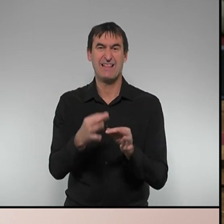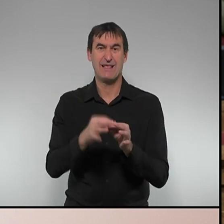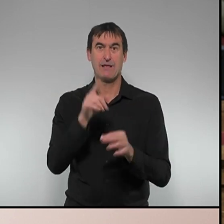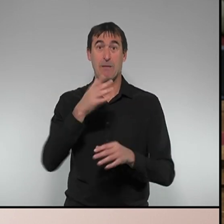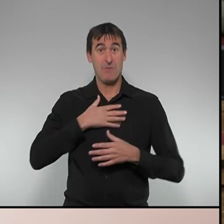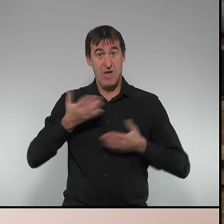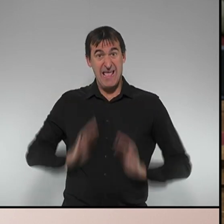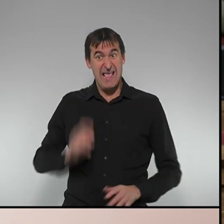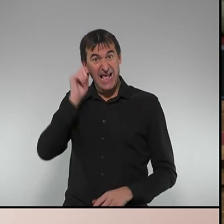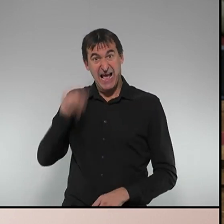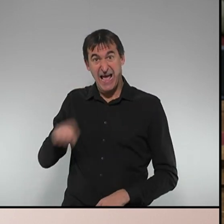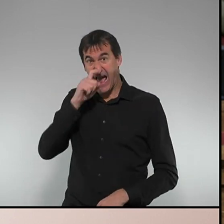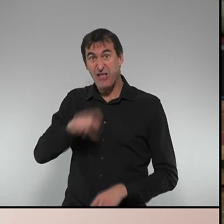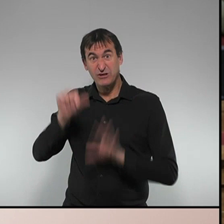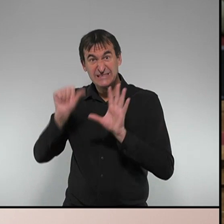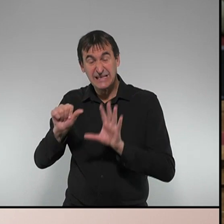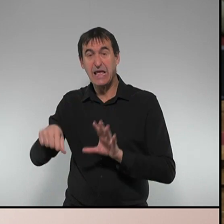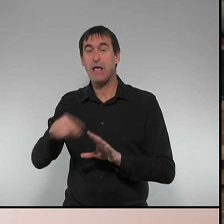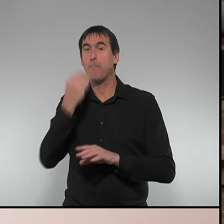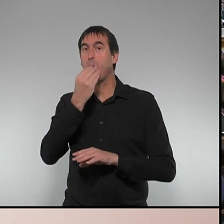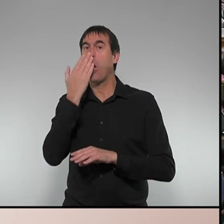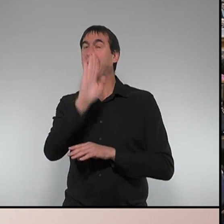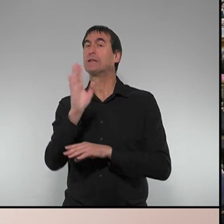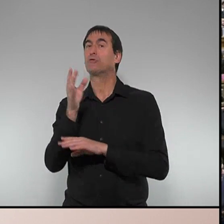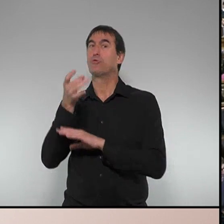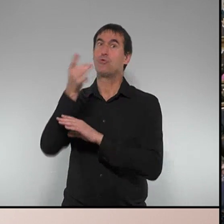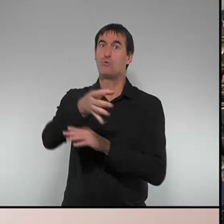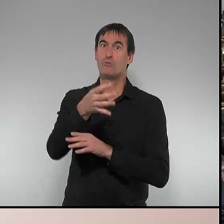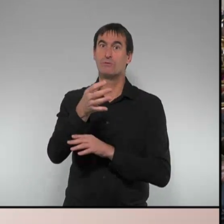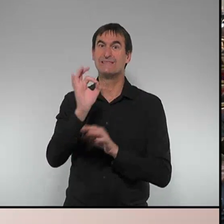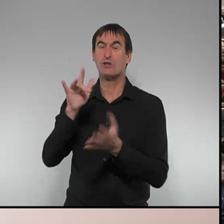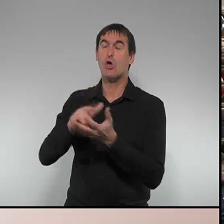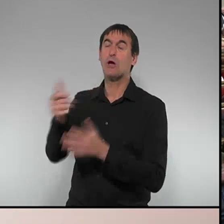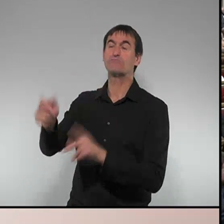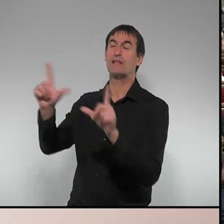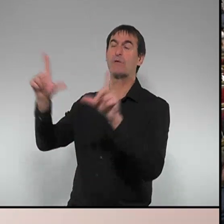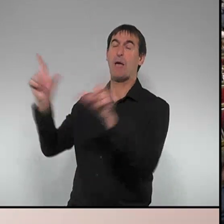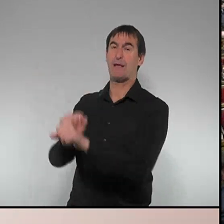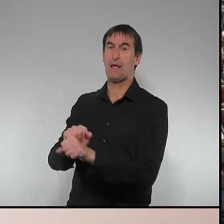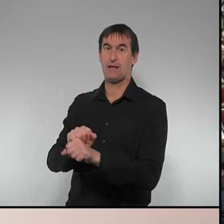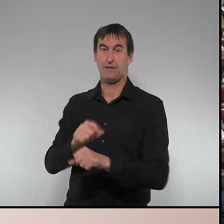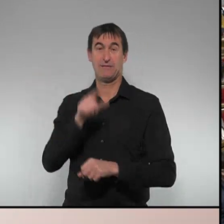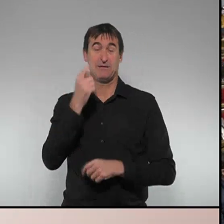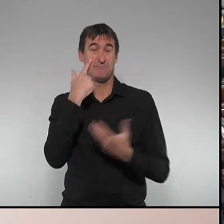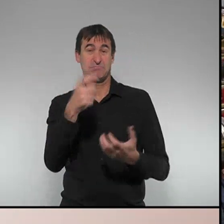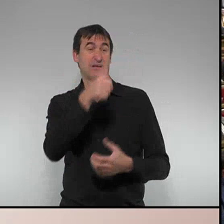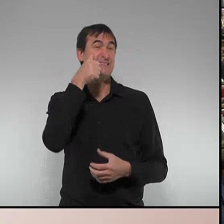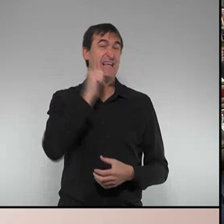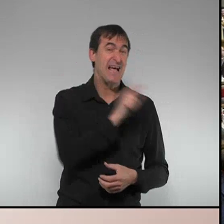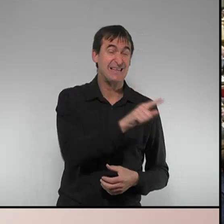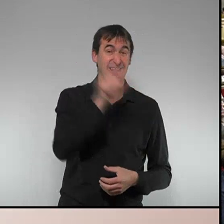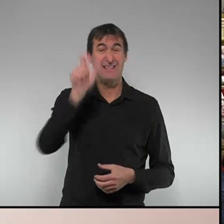mi hija de seis años mantiene mejor la compostura cuando le apagamos la tele. Está claro que al señor Pedro Sánchez o a Salvador Illa